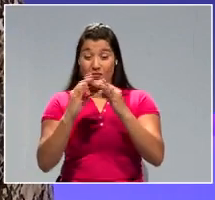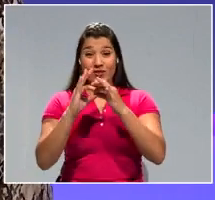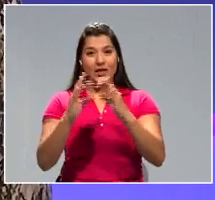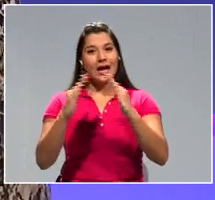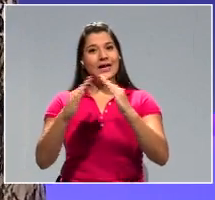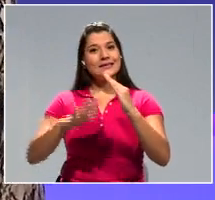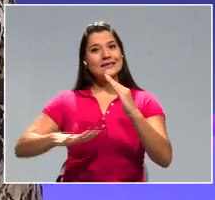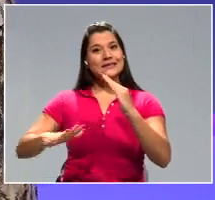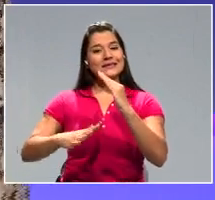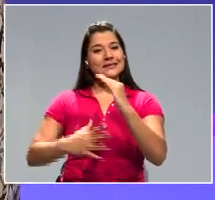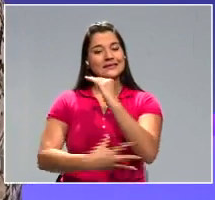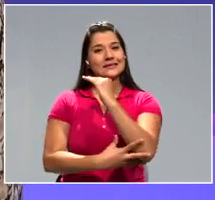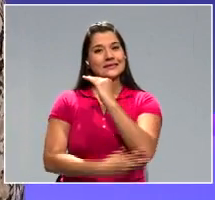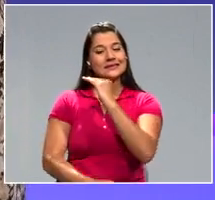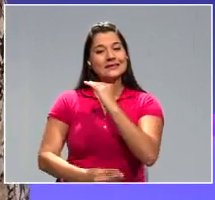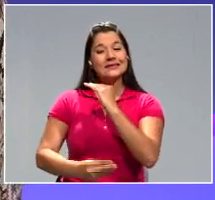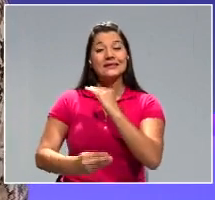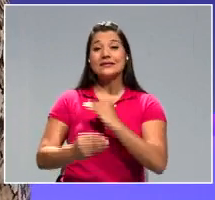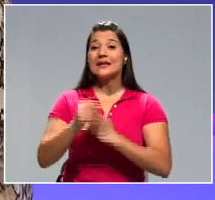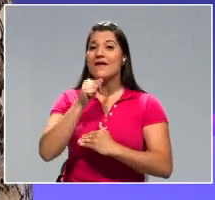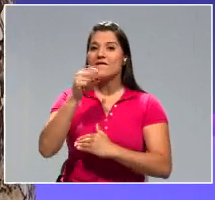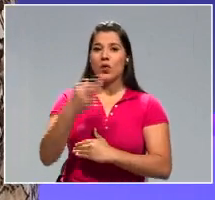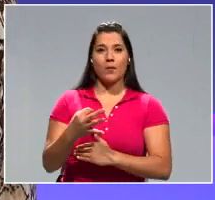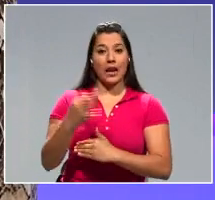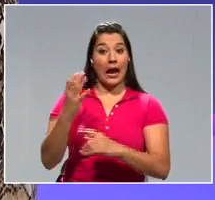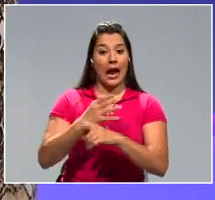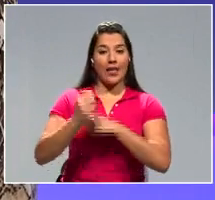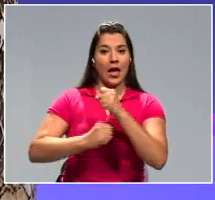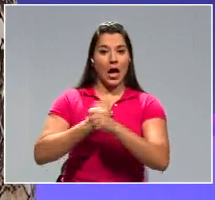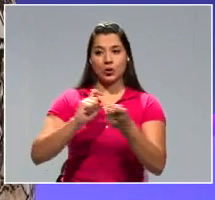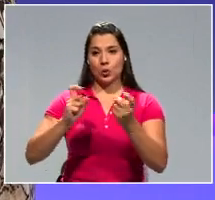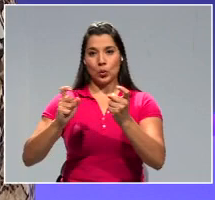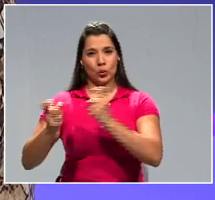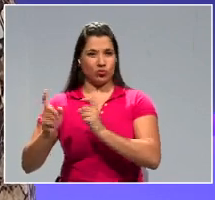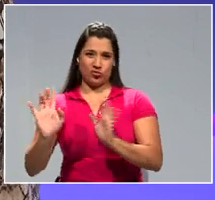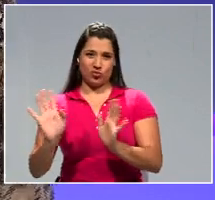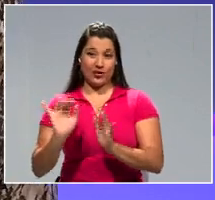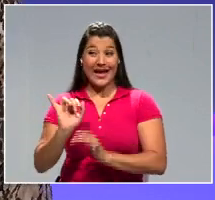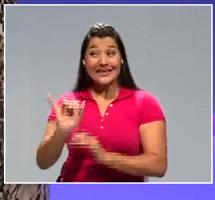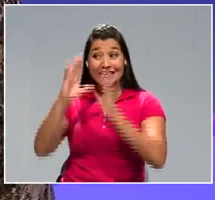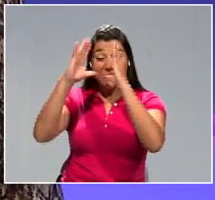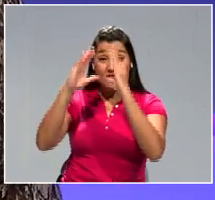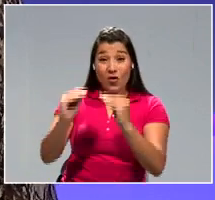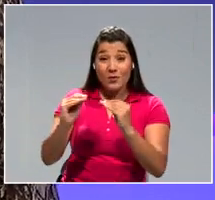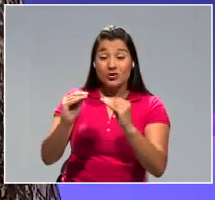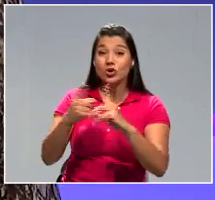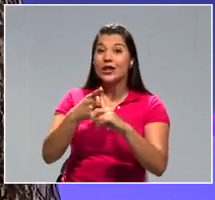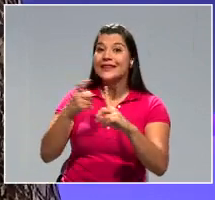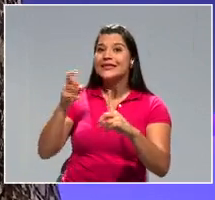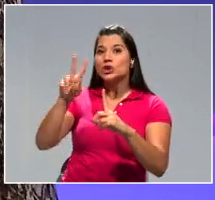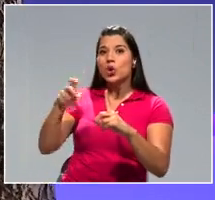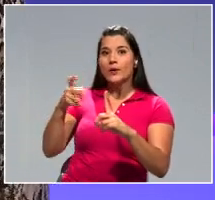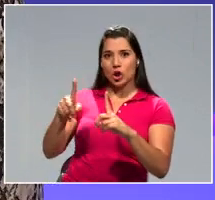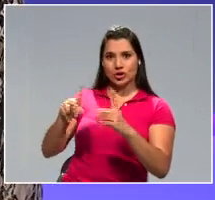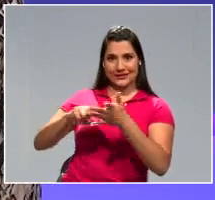informales periódicamente. Entonces, ese dato es del censo del 2011, o sea, ya tenemos 8 años de